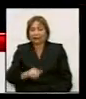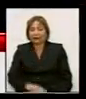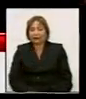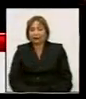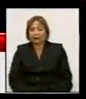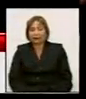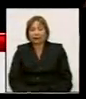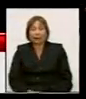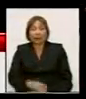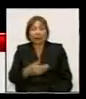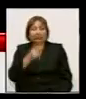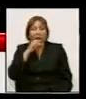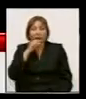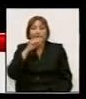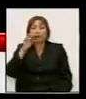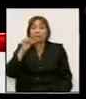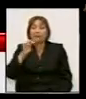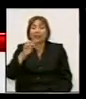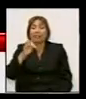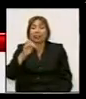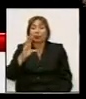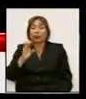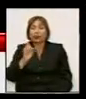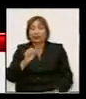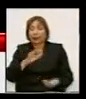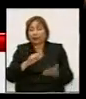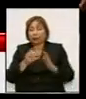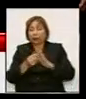a la señora María Luisa, viuda de Inchausti,